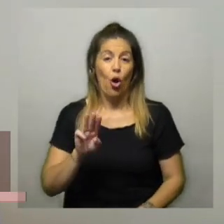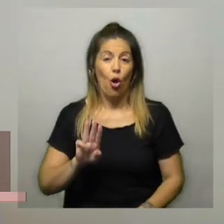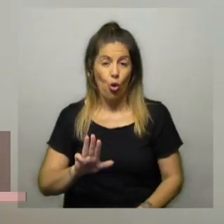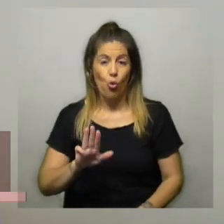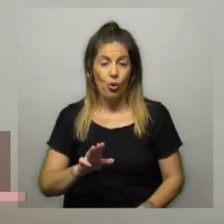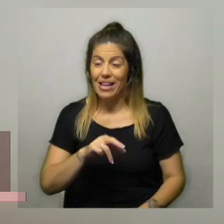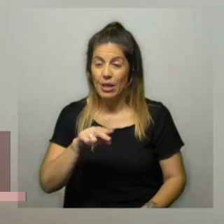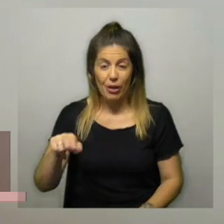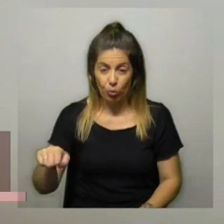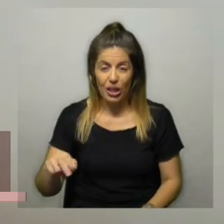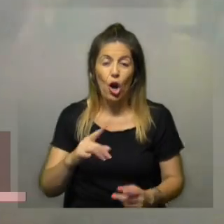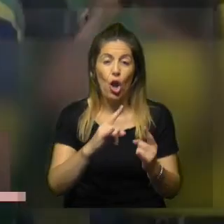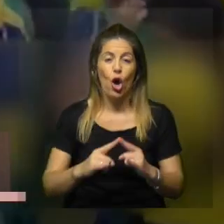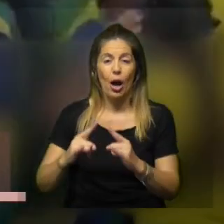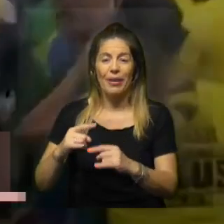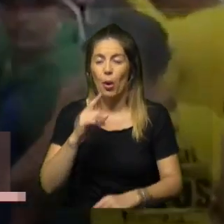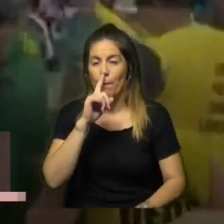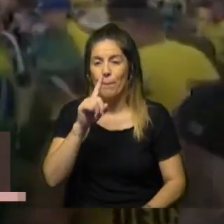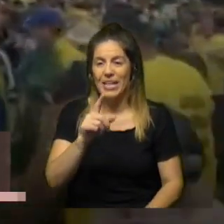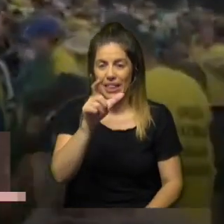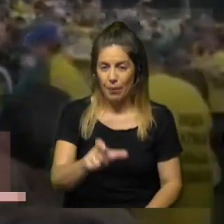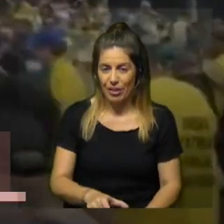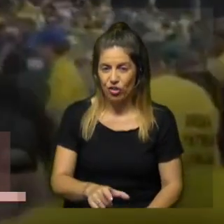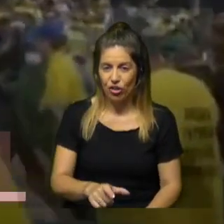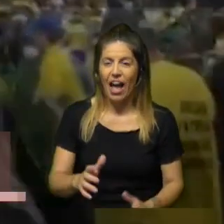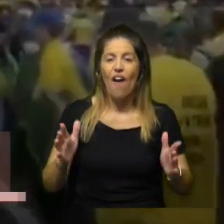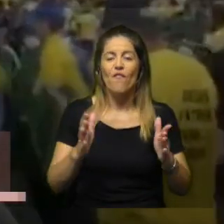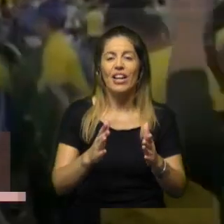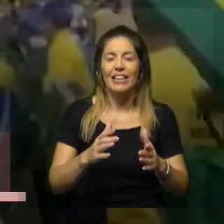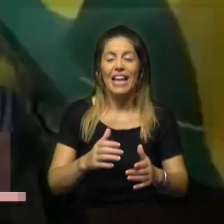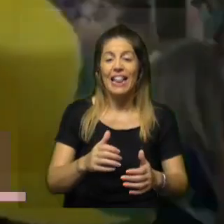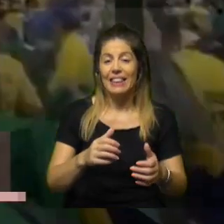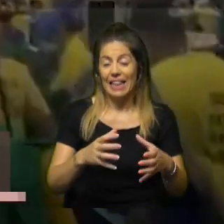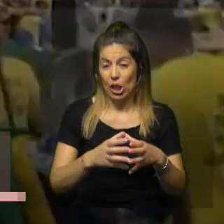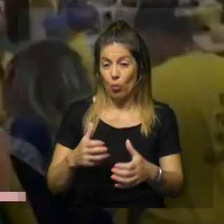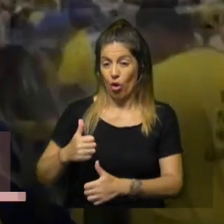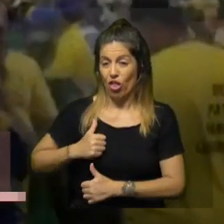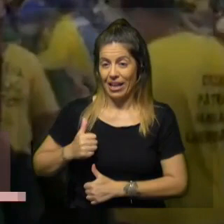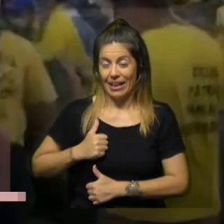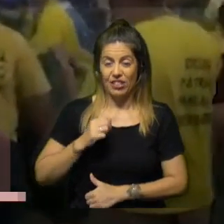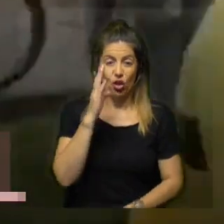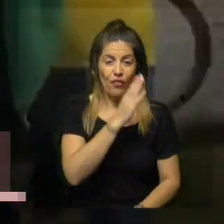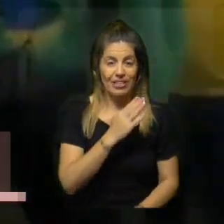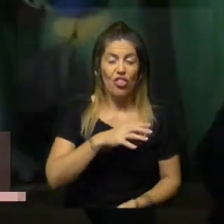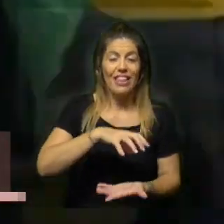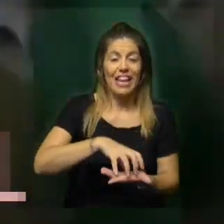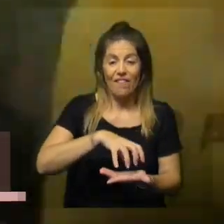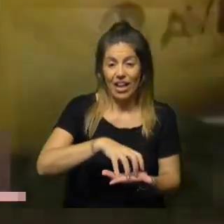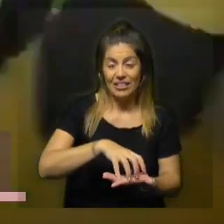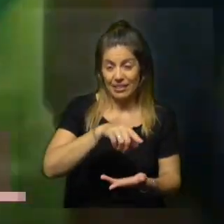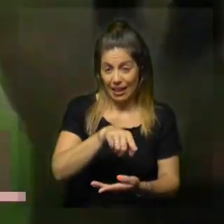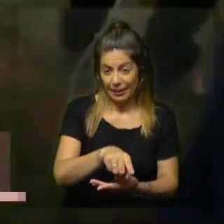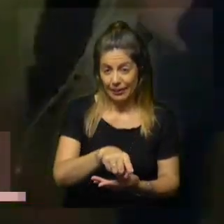se han mantenido miles de personas al frente del ejército brasileño, de las bases, de los